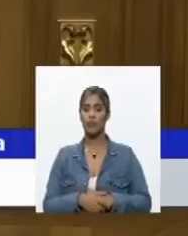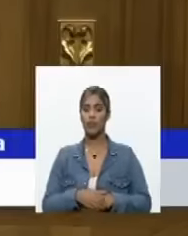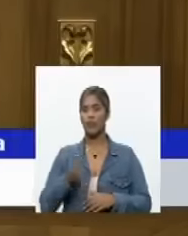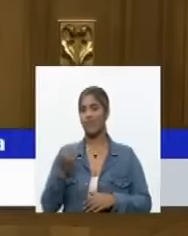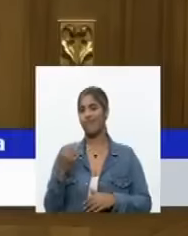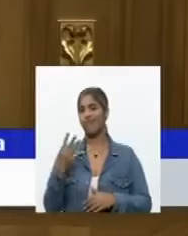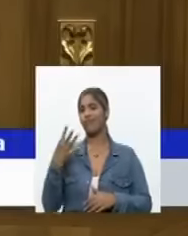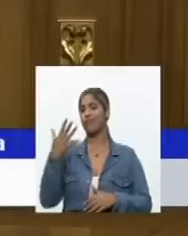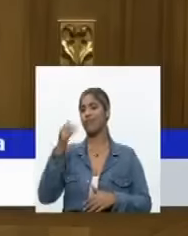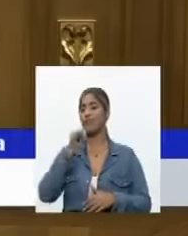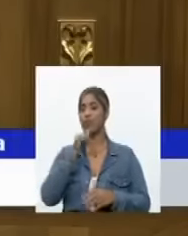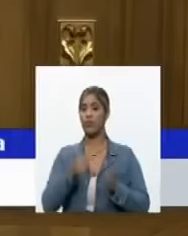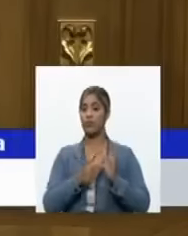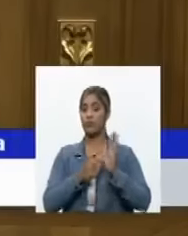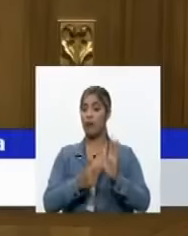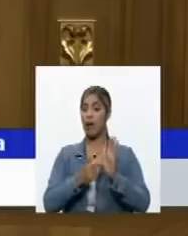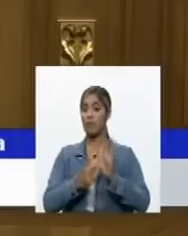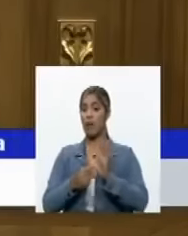innumerables aportes en su